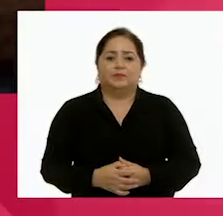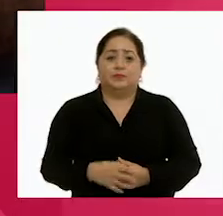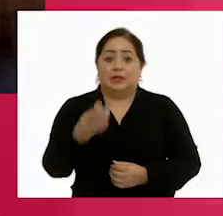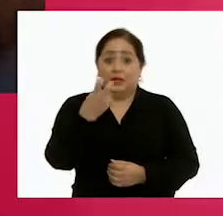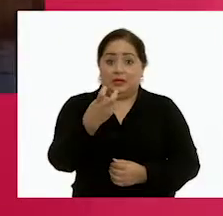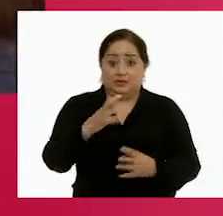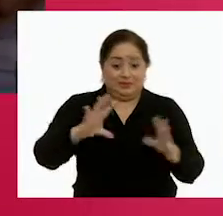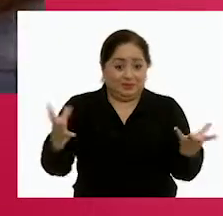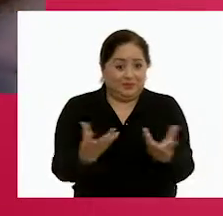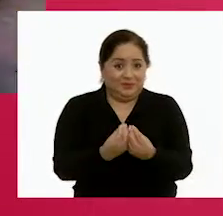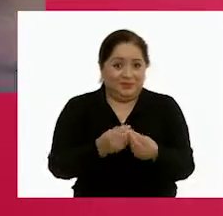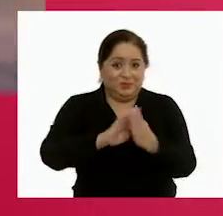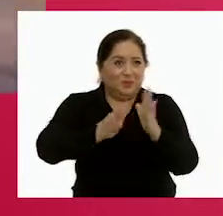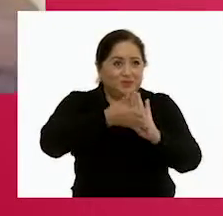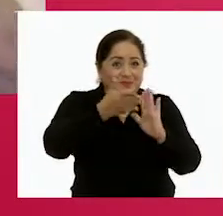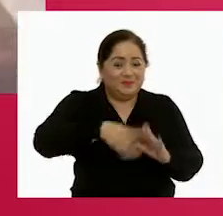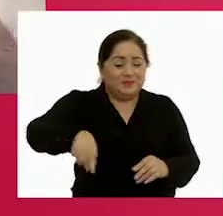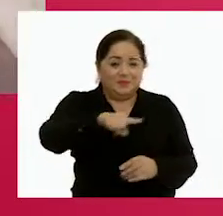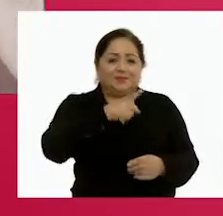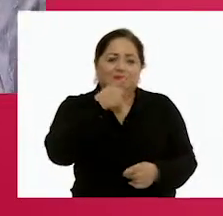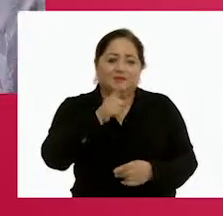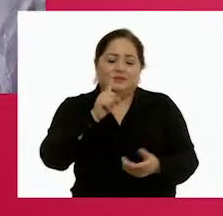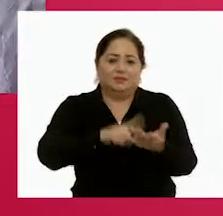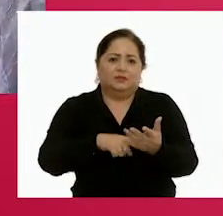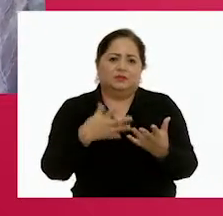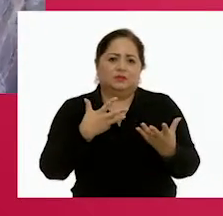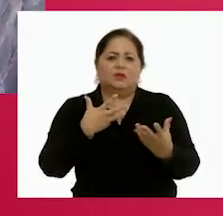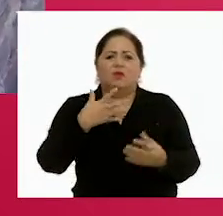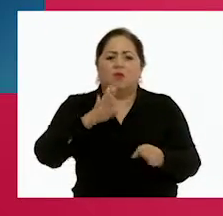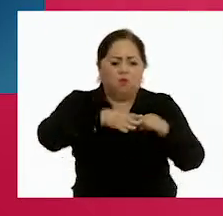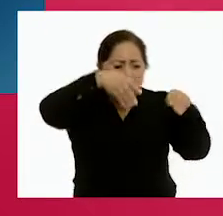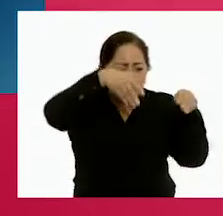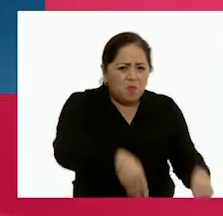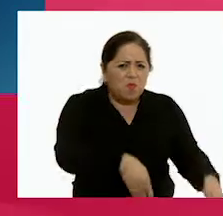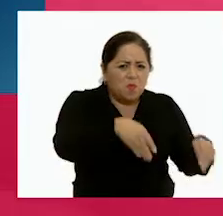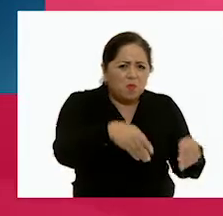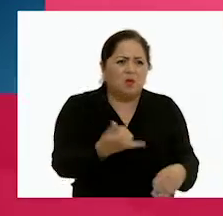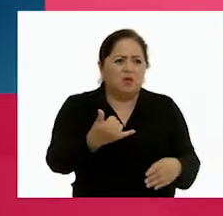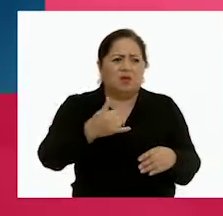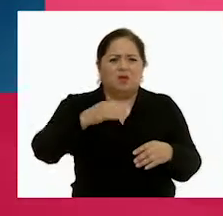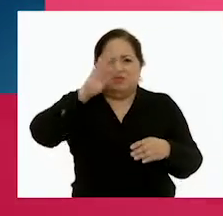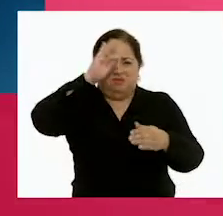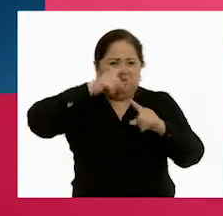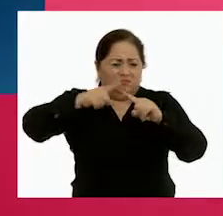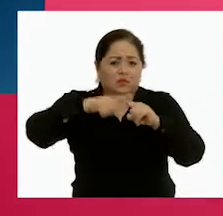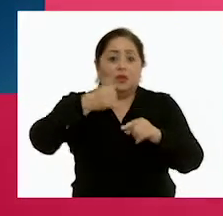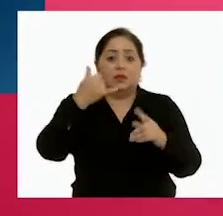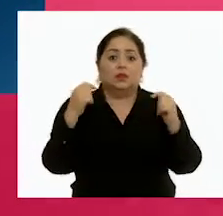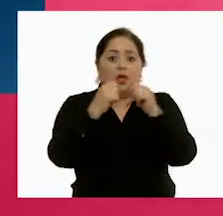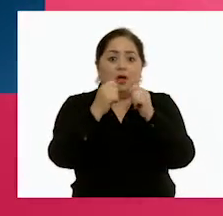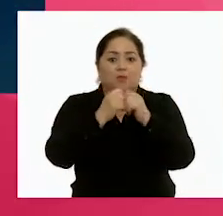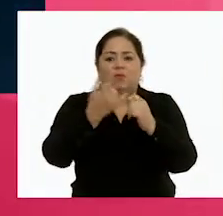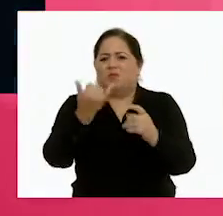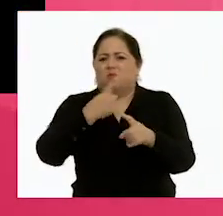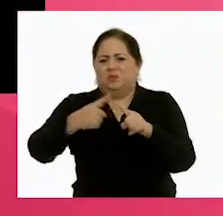Este conjunto arquitectónico cuenta con un atrio, pozas y capilla abierta, además de su templo y